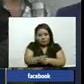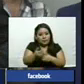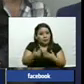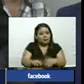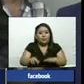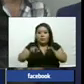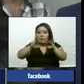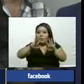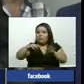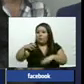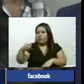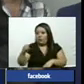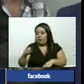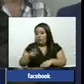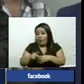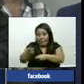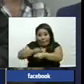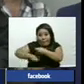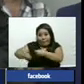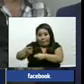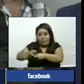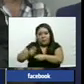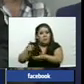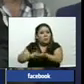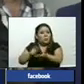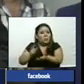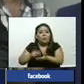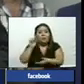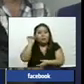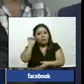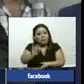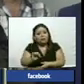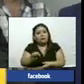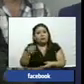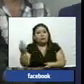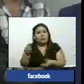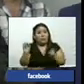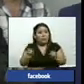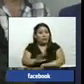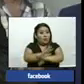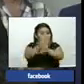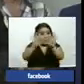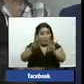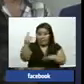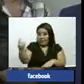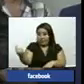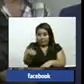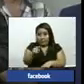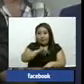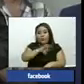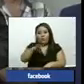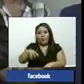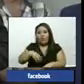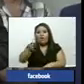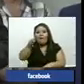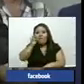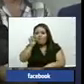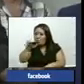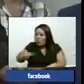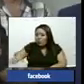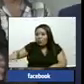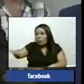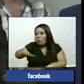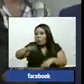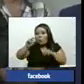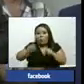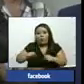no para reestructuración de deuda. Entonces, eso es algo que también hay que aclararle a los cafetaleros, porque no se puede